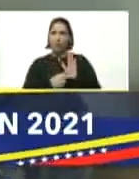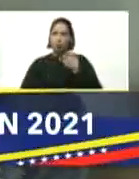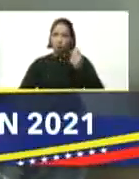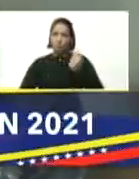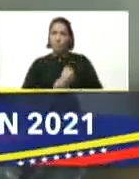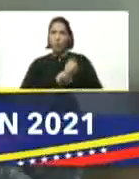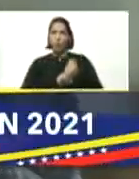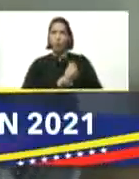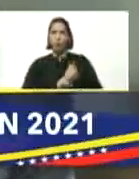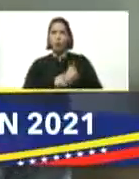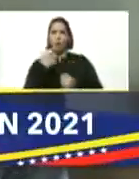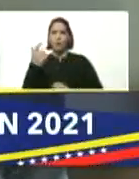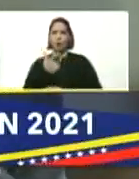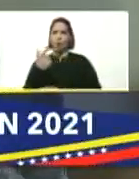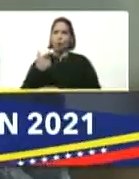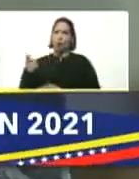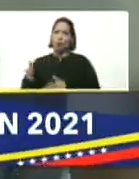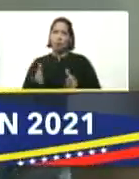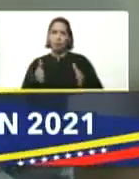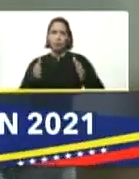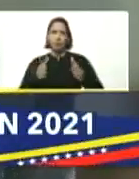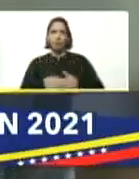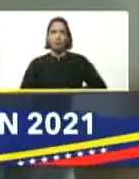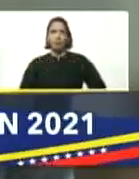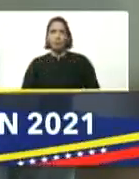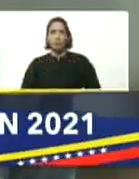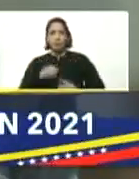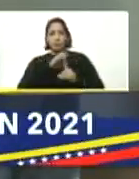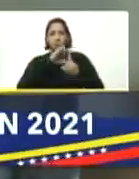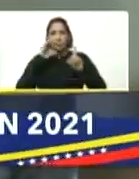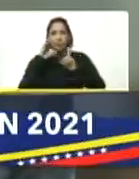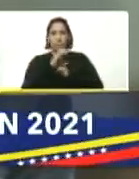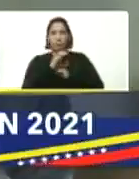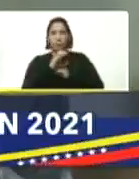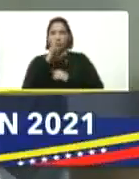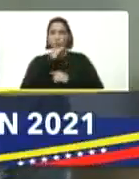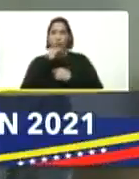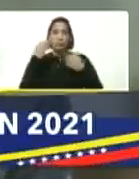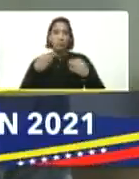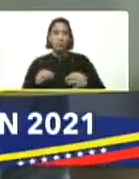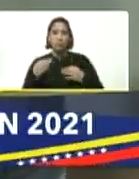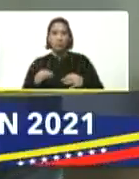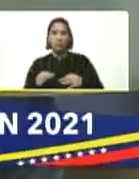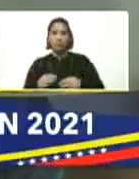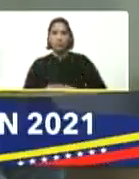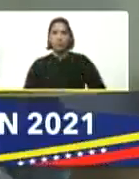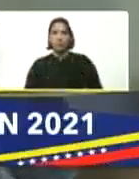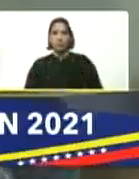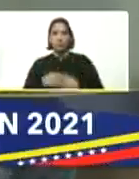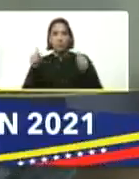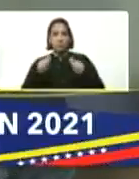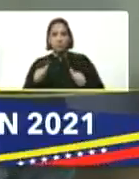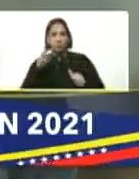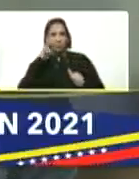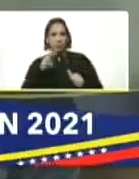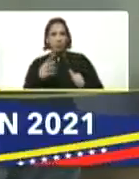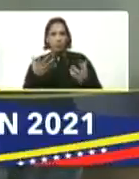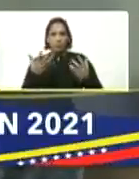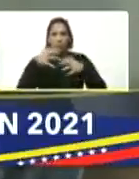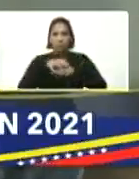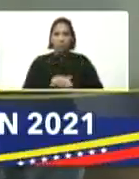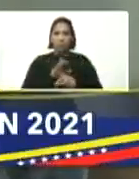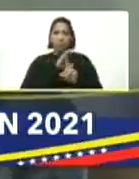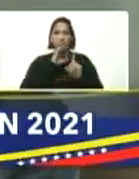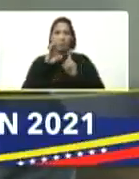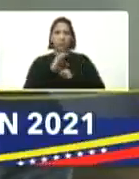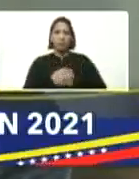en buscar un camino para la cultura, que no sea simplemente el espectáculo, sino una visión de conjunto de la